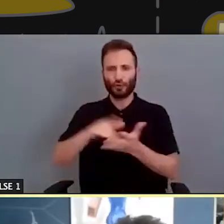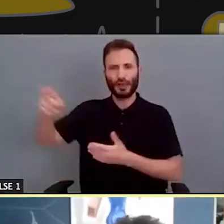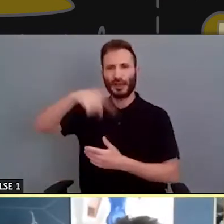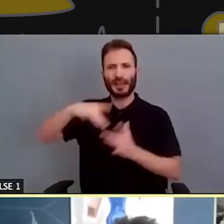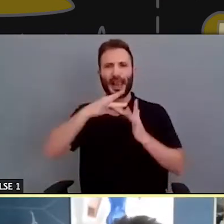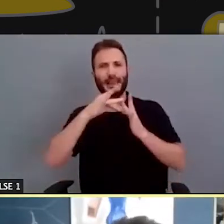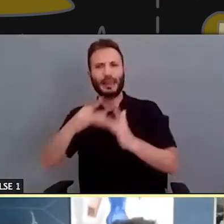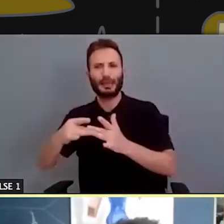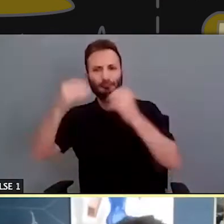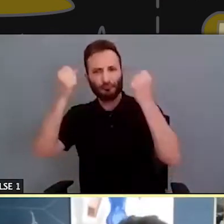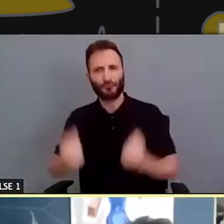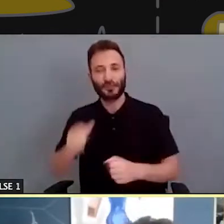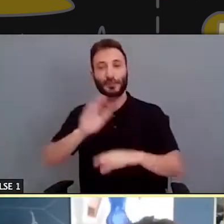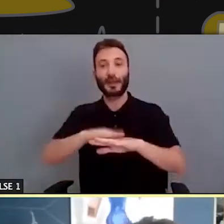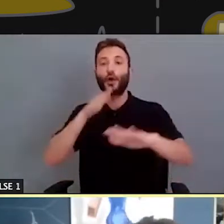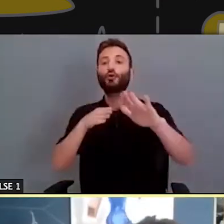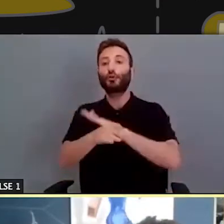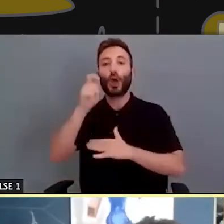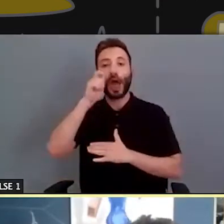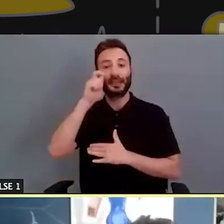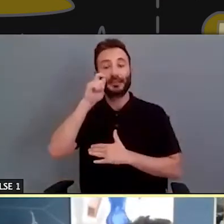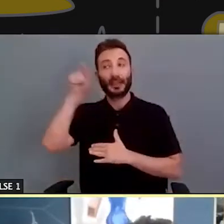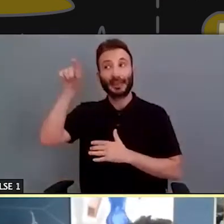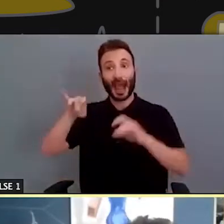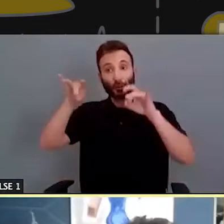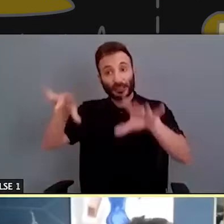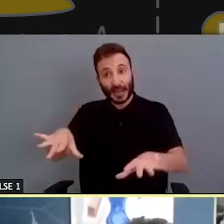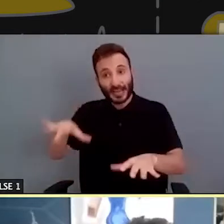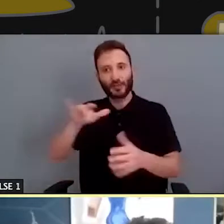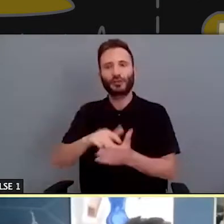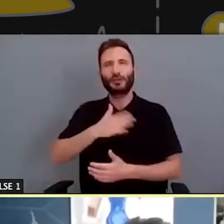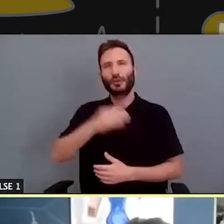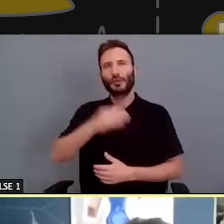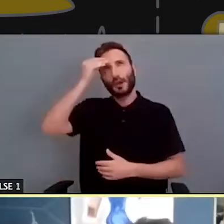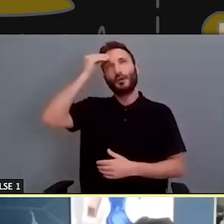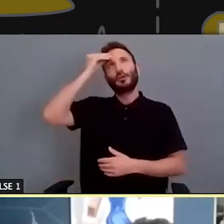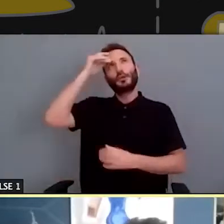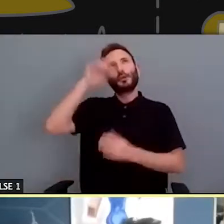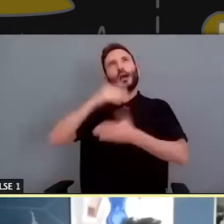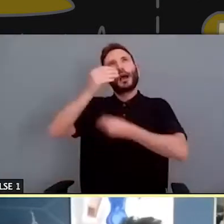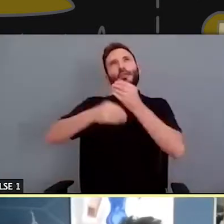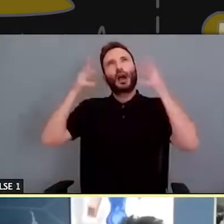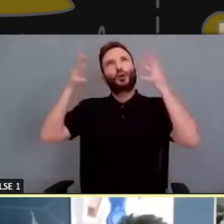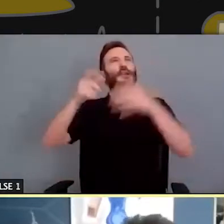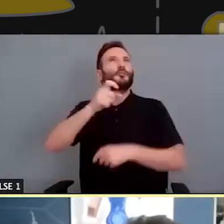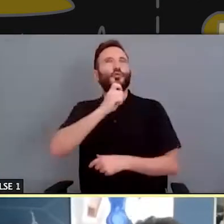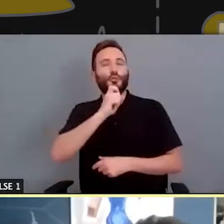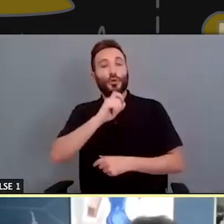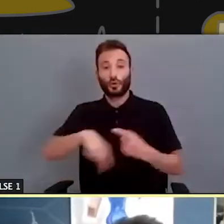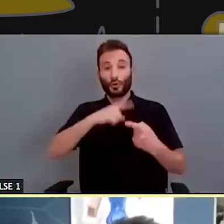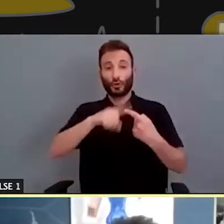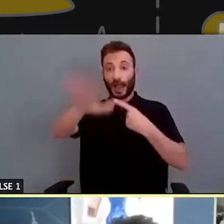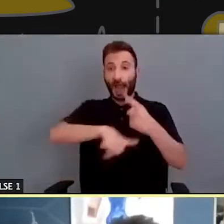especialmente a nivel de turoperadores en Australia? ¿Qué me ha hecho a mí creer que teníamos que hacer algo? Pues en el aeropuerto me han